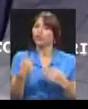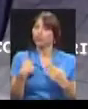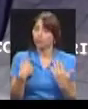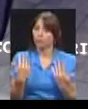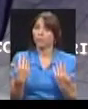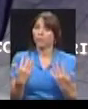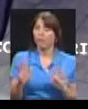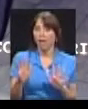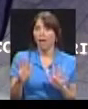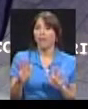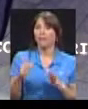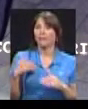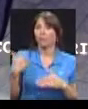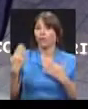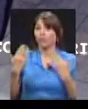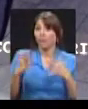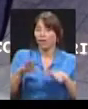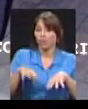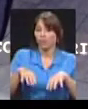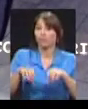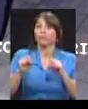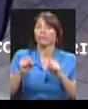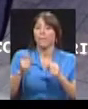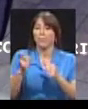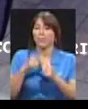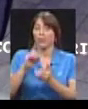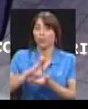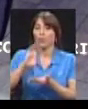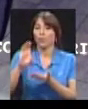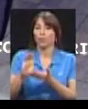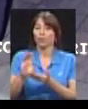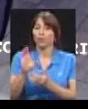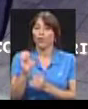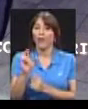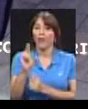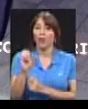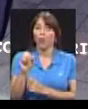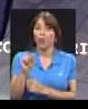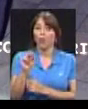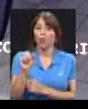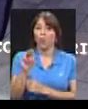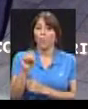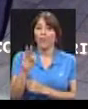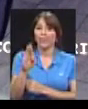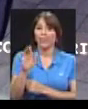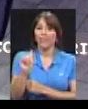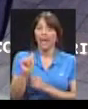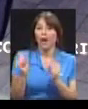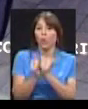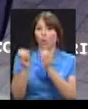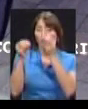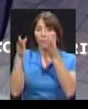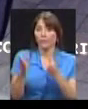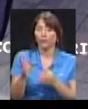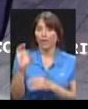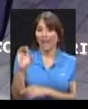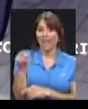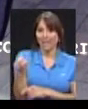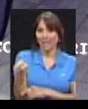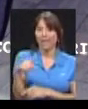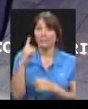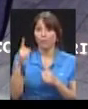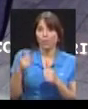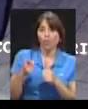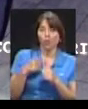después de recibir mi primer curso de econometría con el profesor Klein. Esos fueron los dos cursos que yo recibí. Después tuve